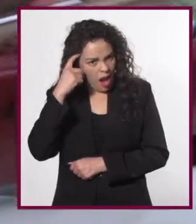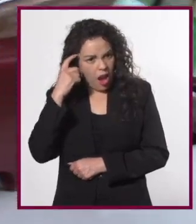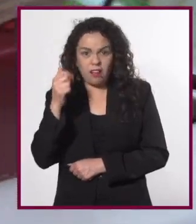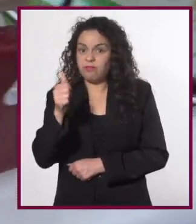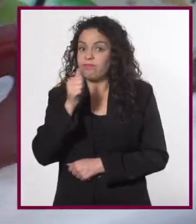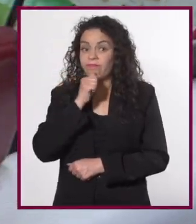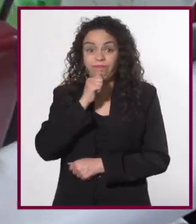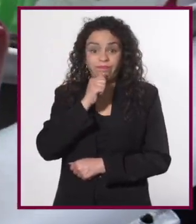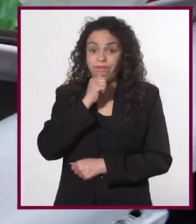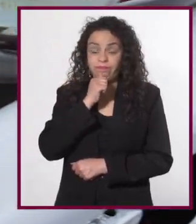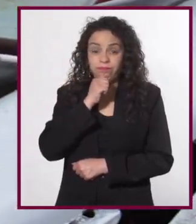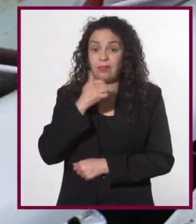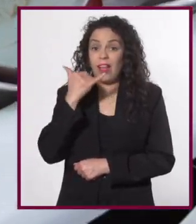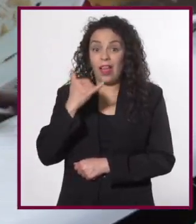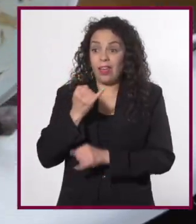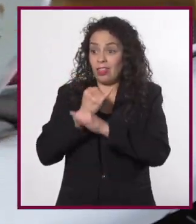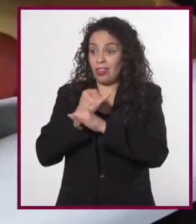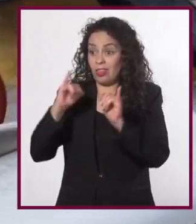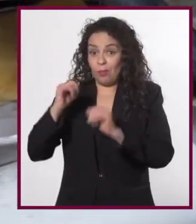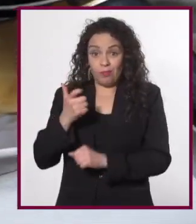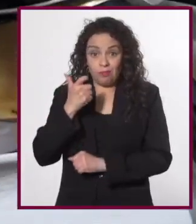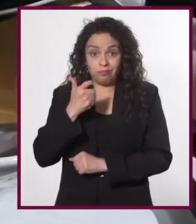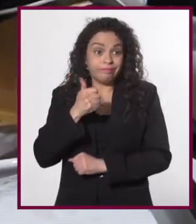ni la independencia económica.